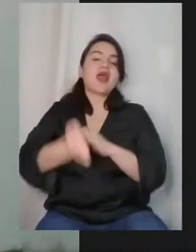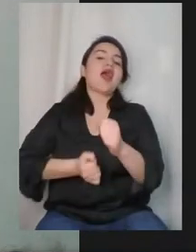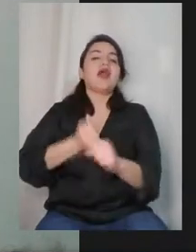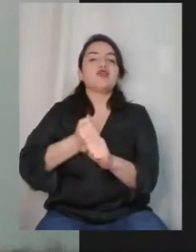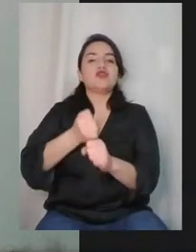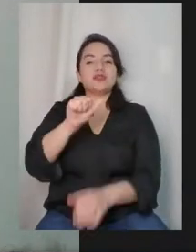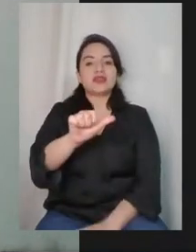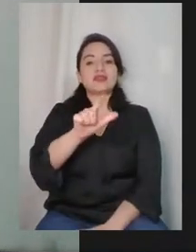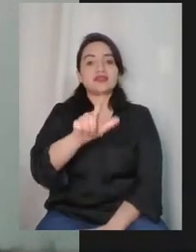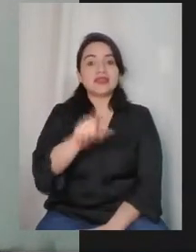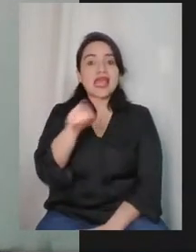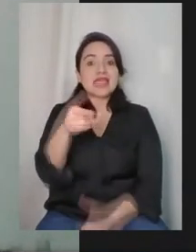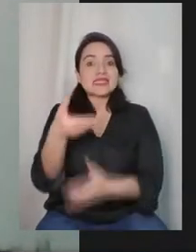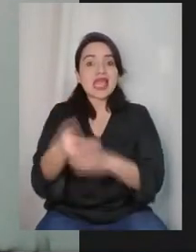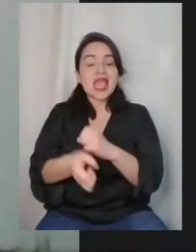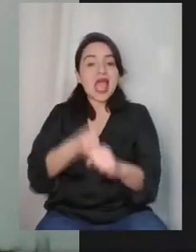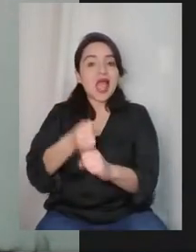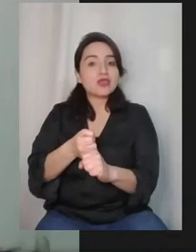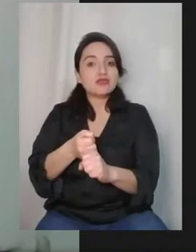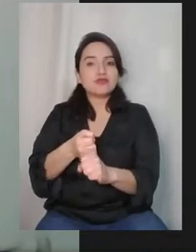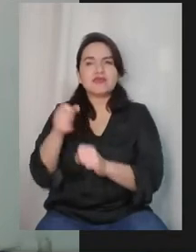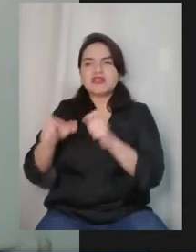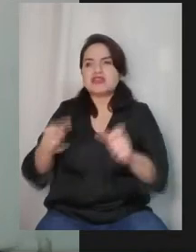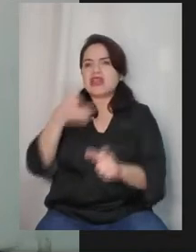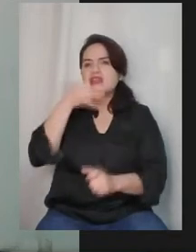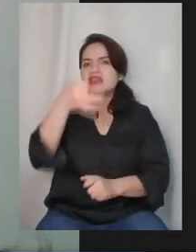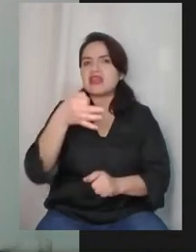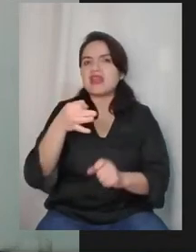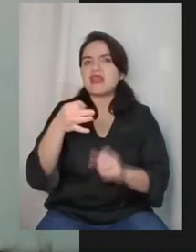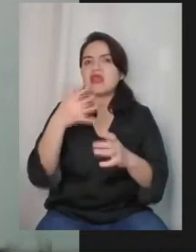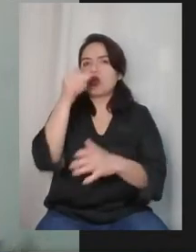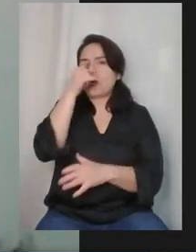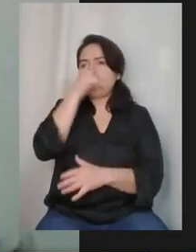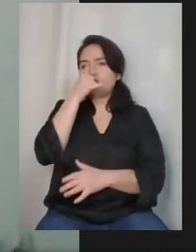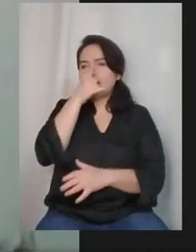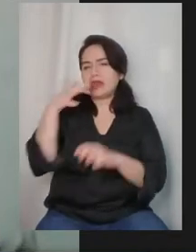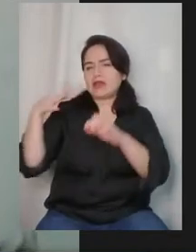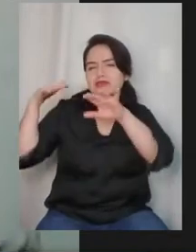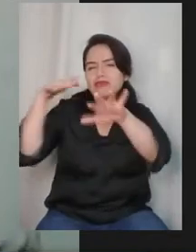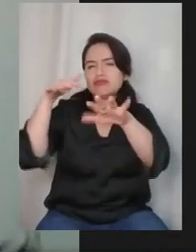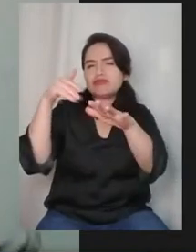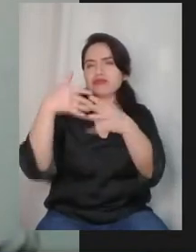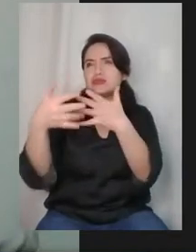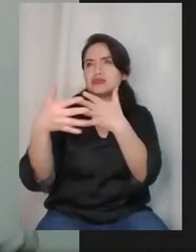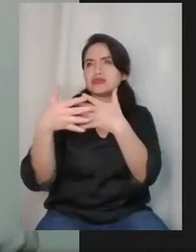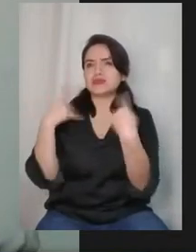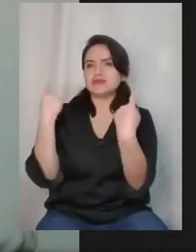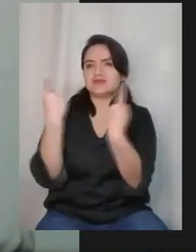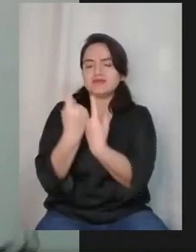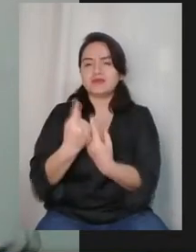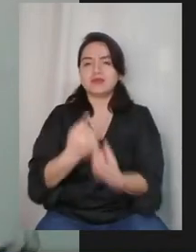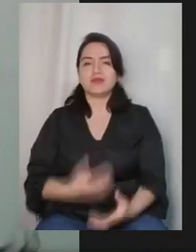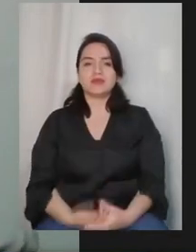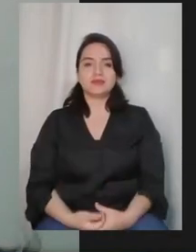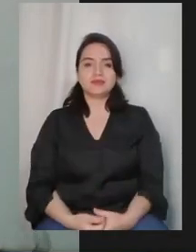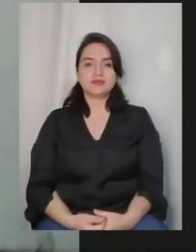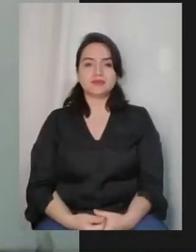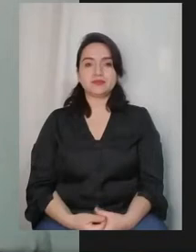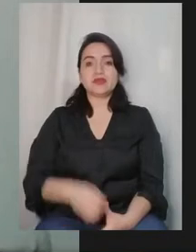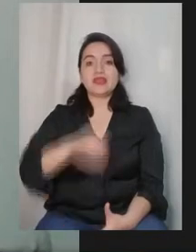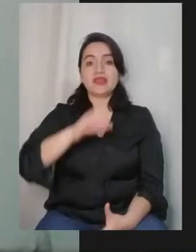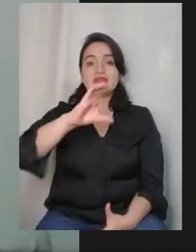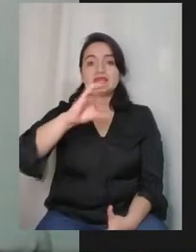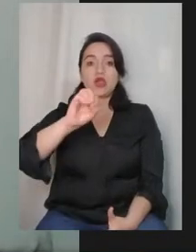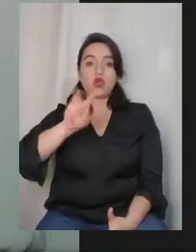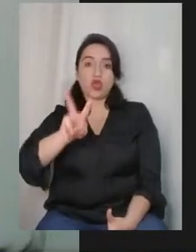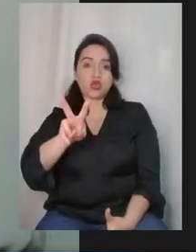nadie hablaba de la contaminación ni de las alarmas por el exceso de CO2 en Santiago,